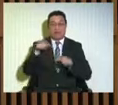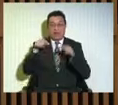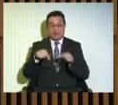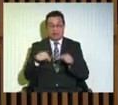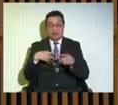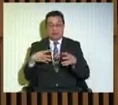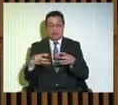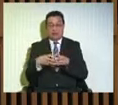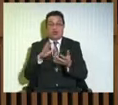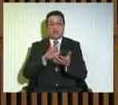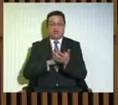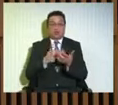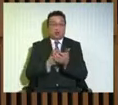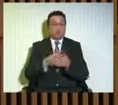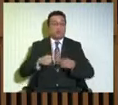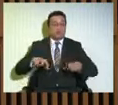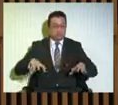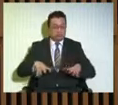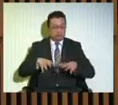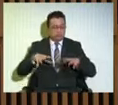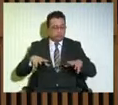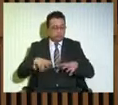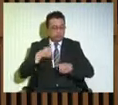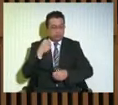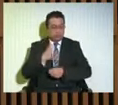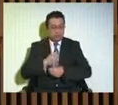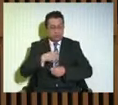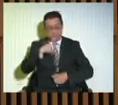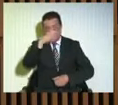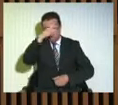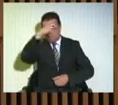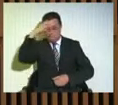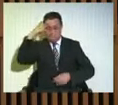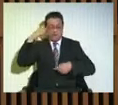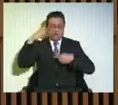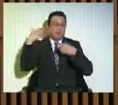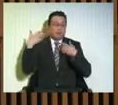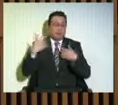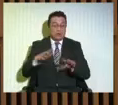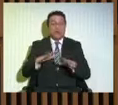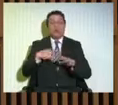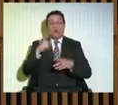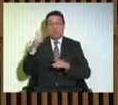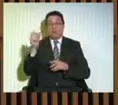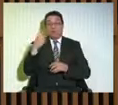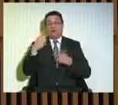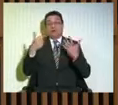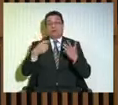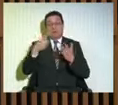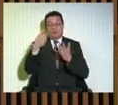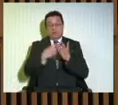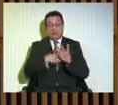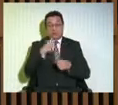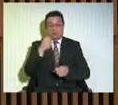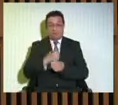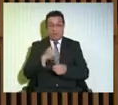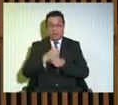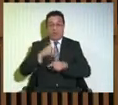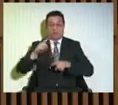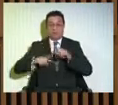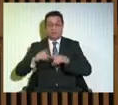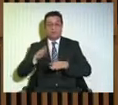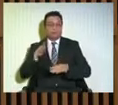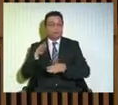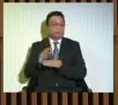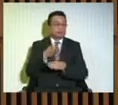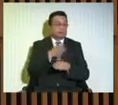equipo de salud se ha sacado la mugre y hemos mejorado. Y hoy día ya estamos en primer semestre ejecutando en terreno acciones